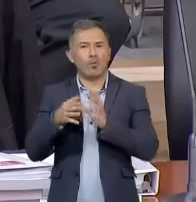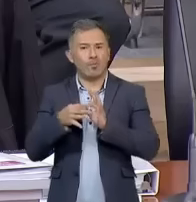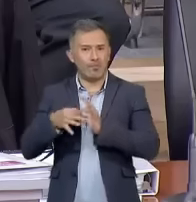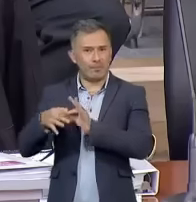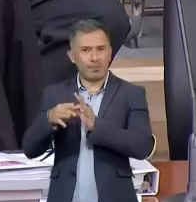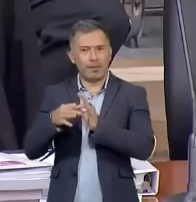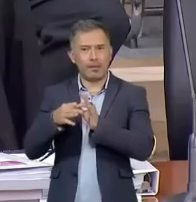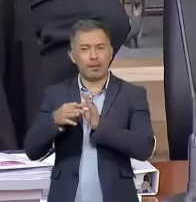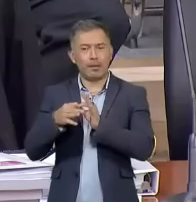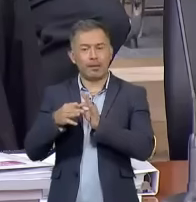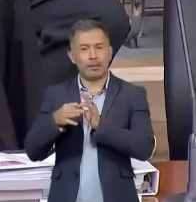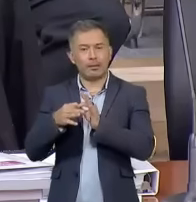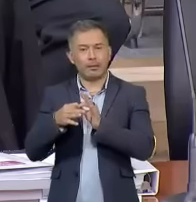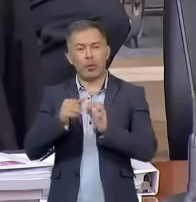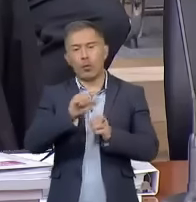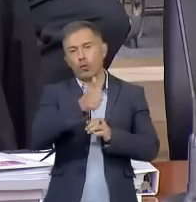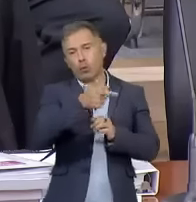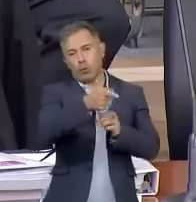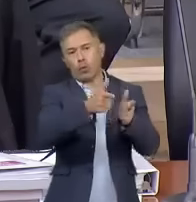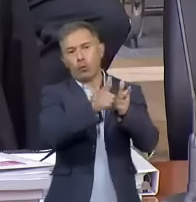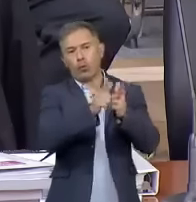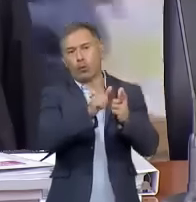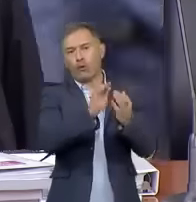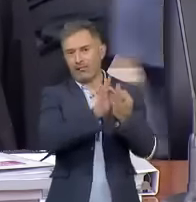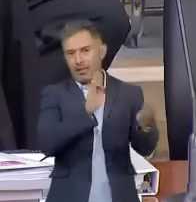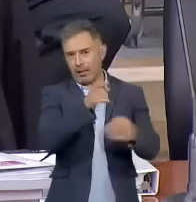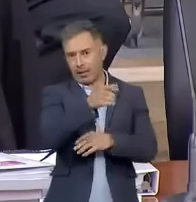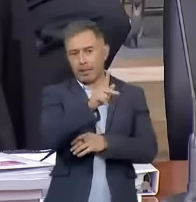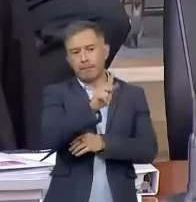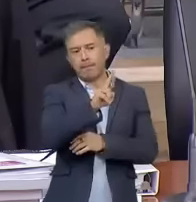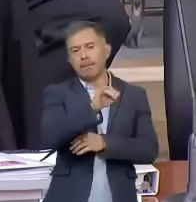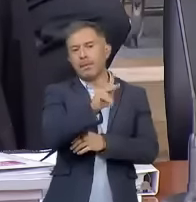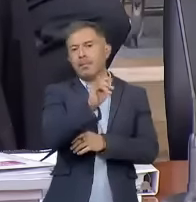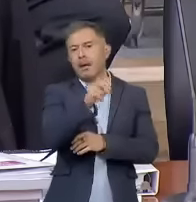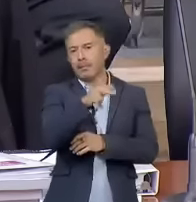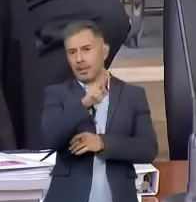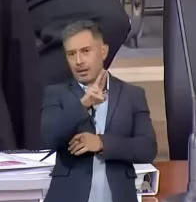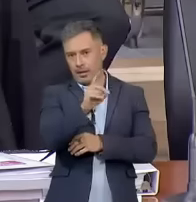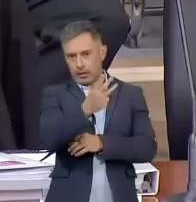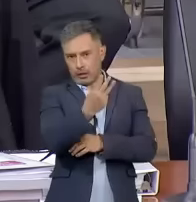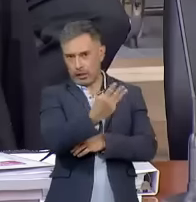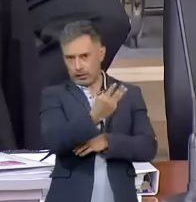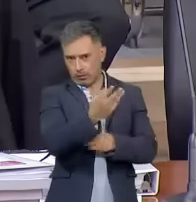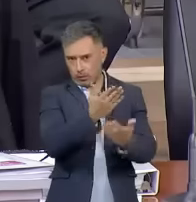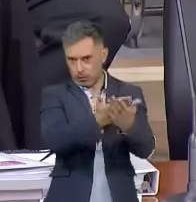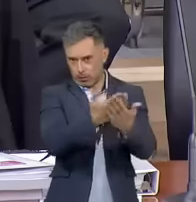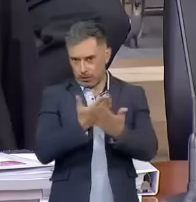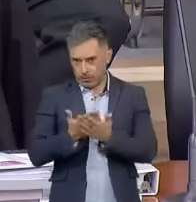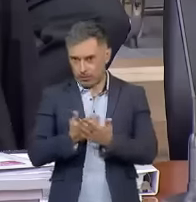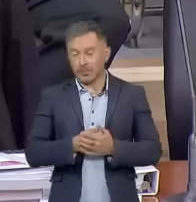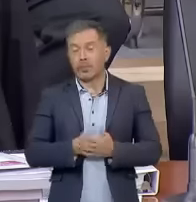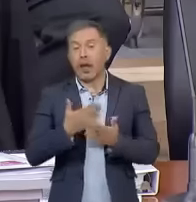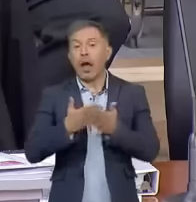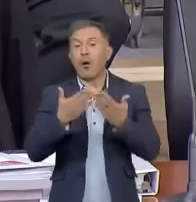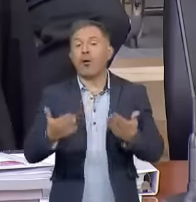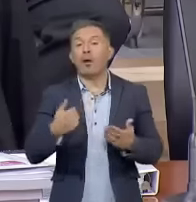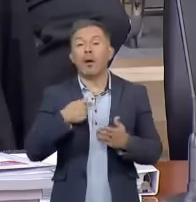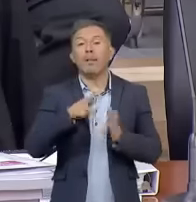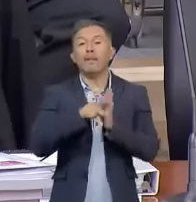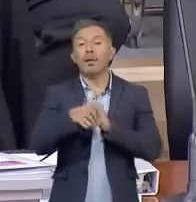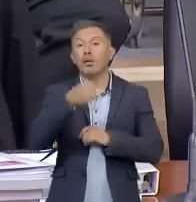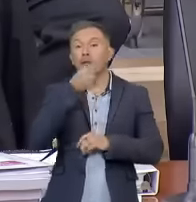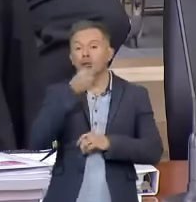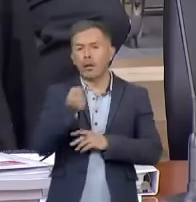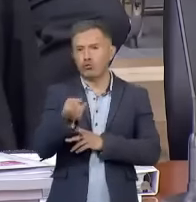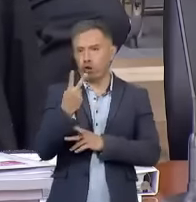del prian ahora se ha tomado la determinación de elegir a dos periodistas de larga